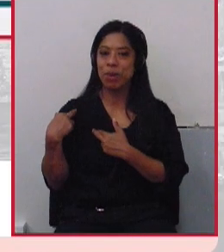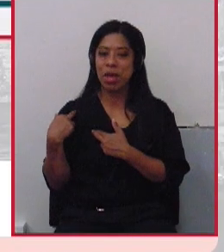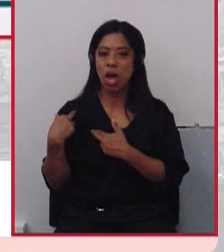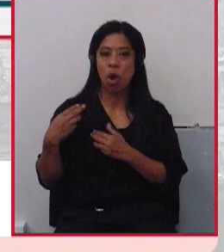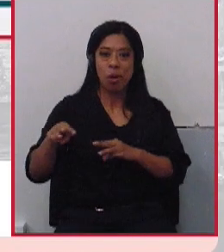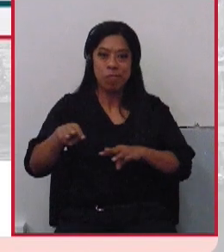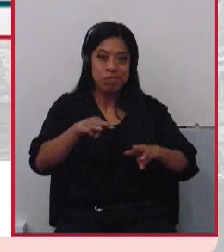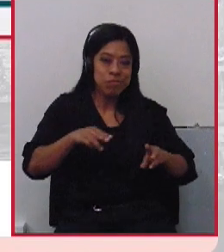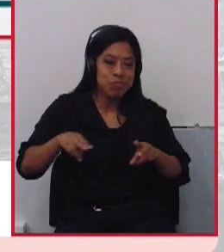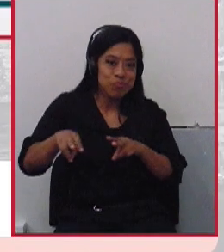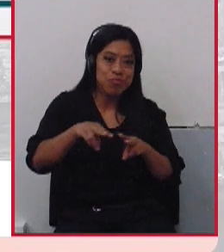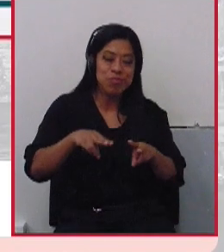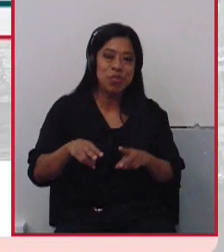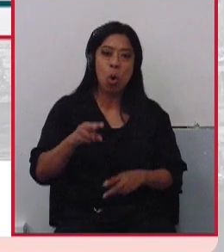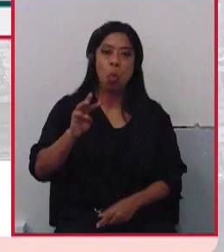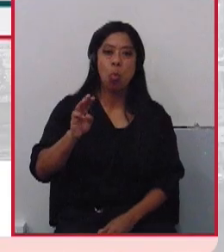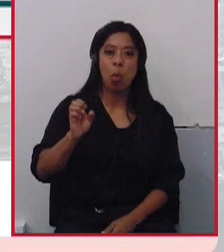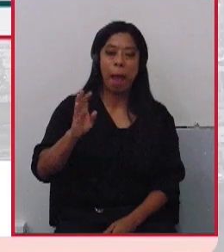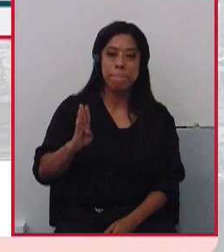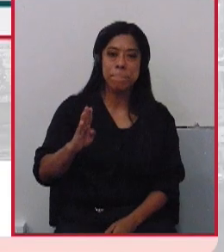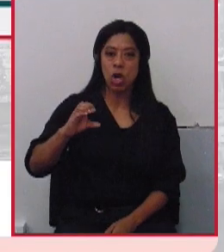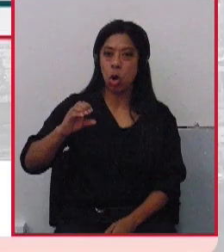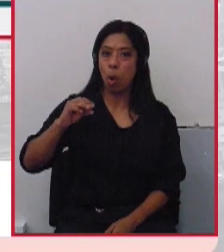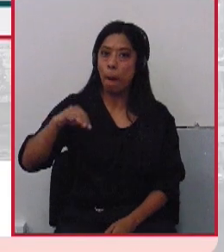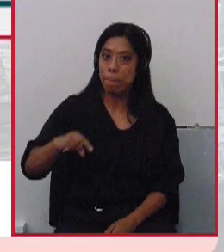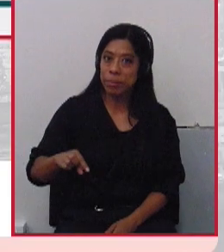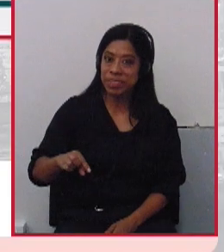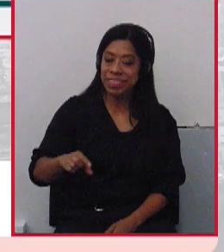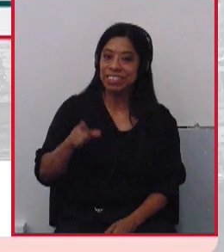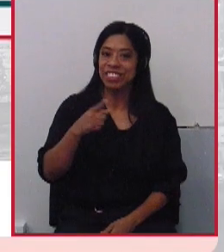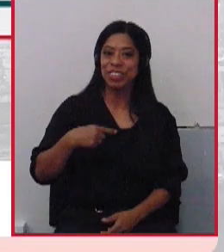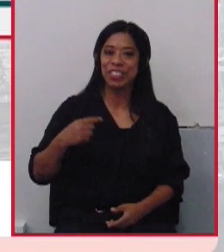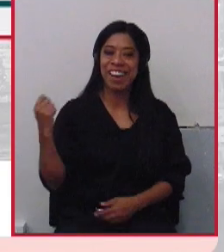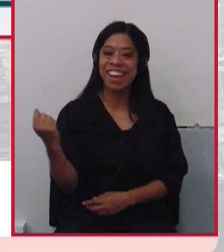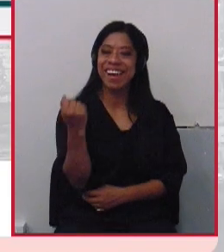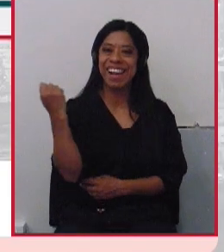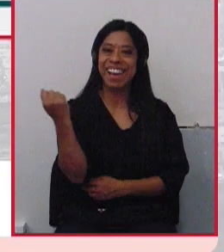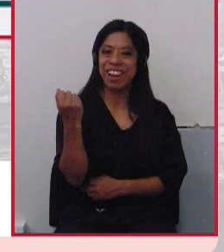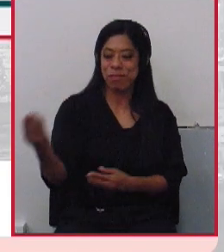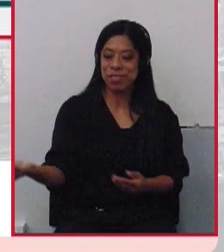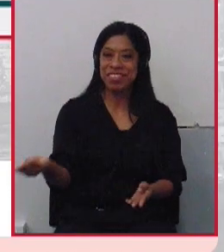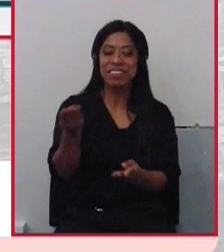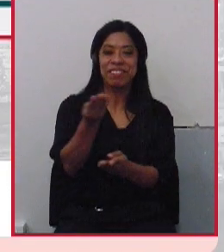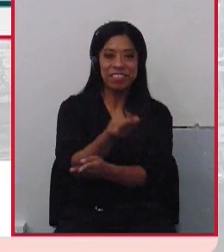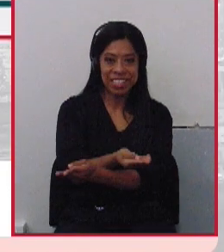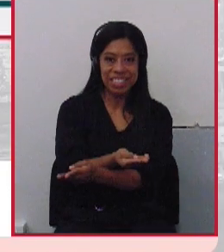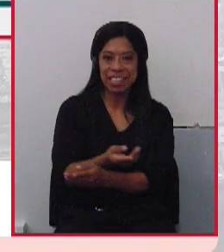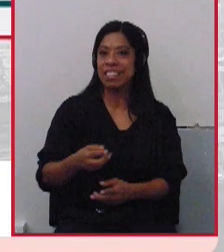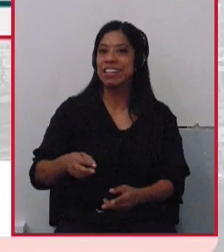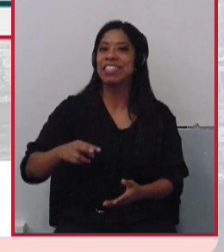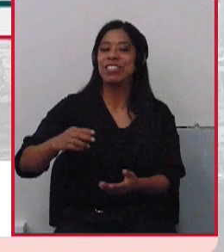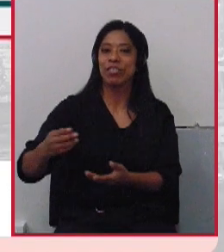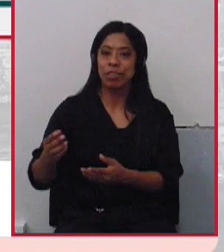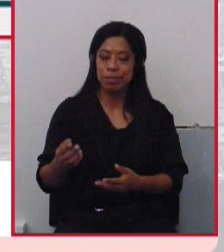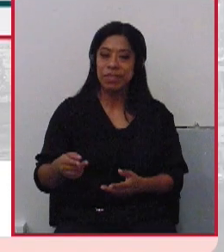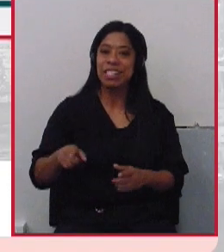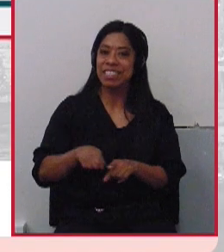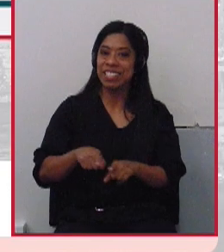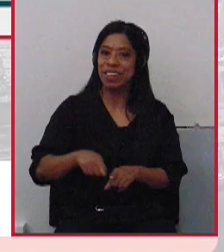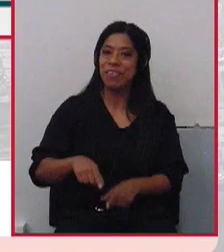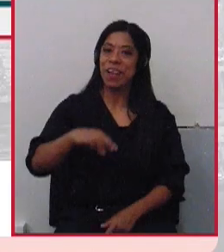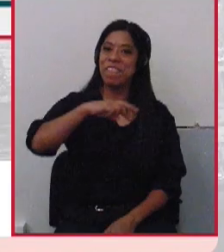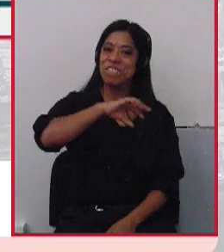WETCON, el ramp-up y la operación comercial. Ganamos la transferencia en custodia y eso significa también ganancia para la